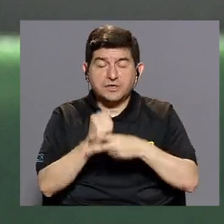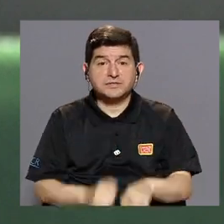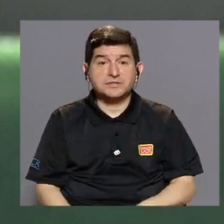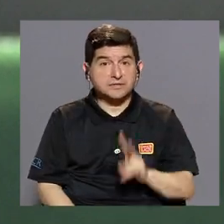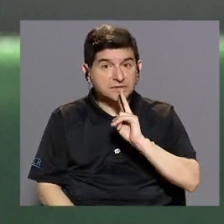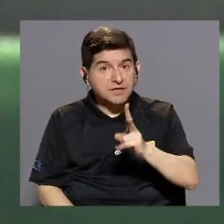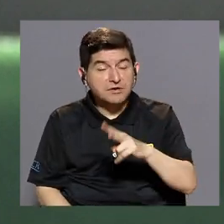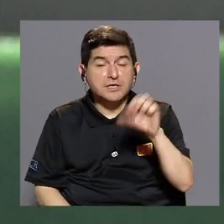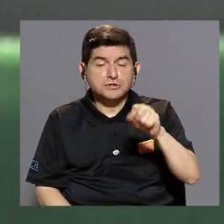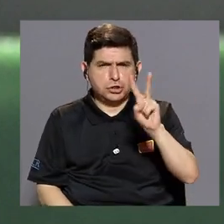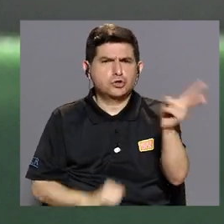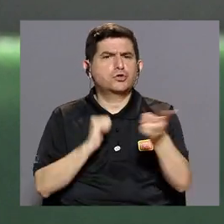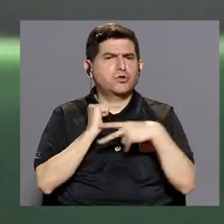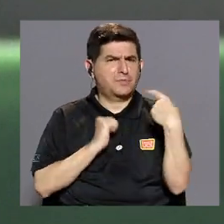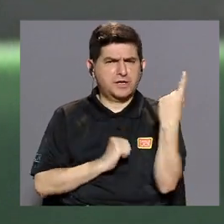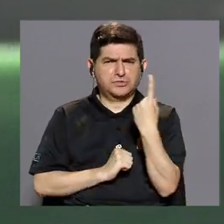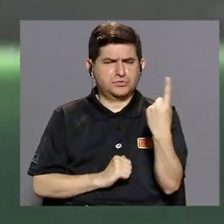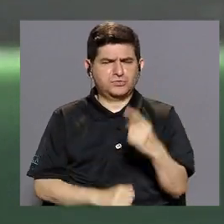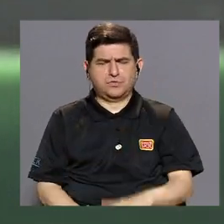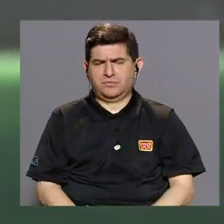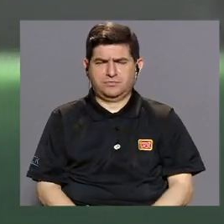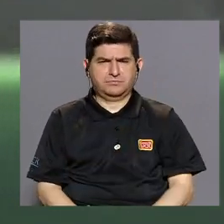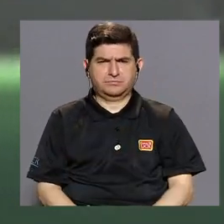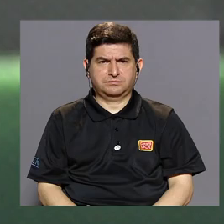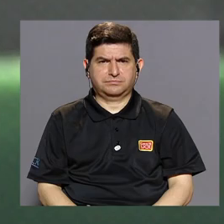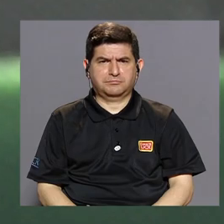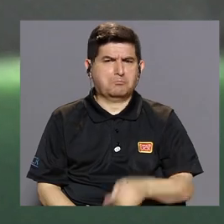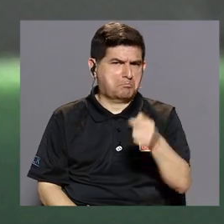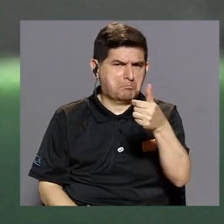ellos. ¿En serio? ¿Verdad? Sí, pero un par de veces, no fue mucho.